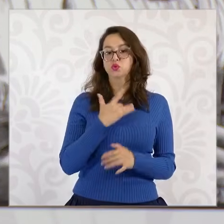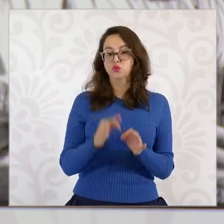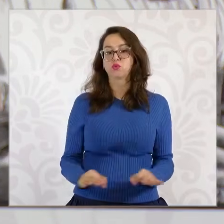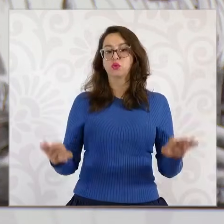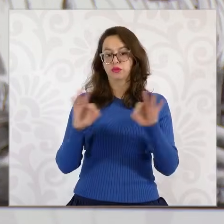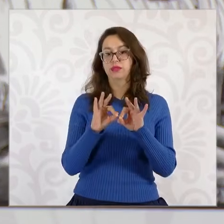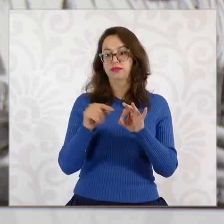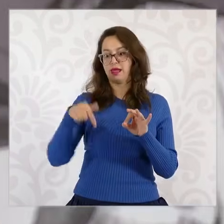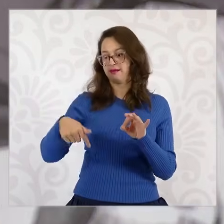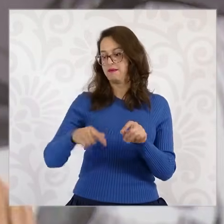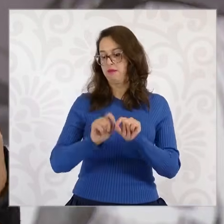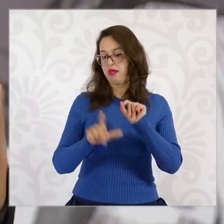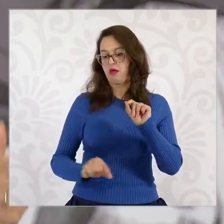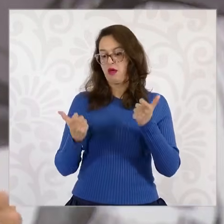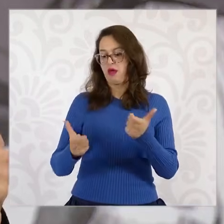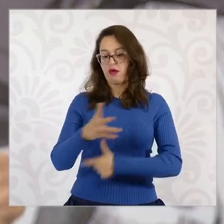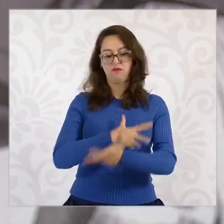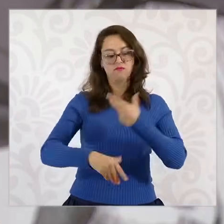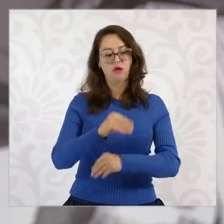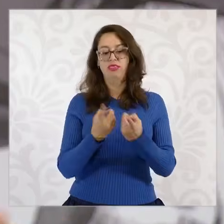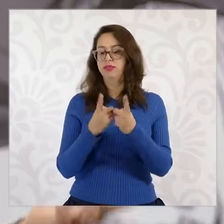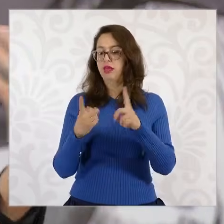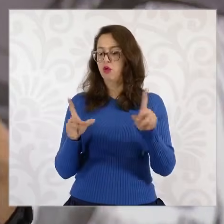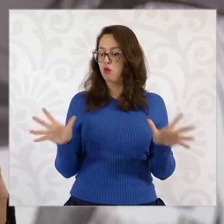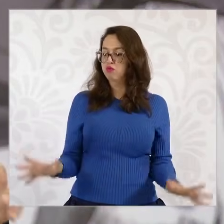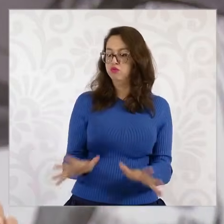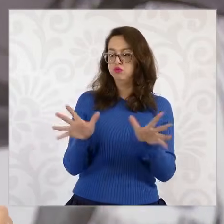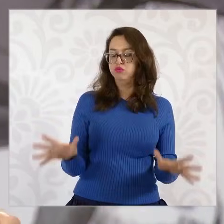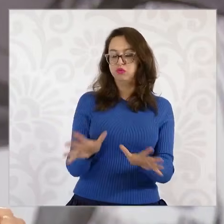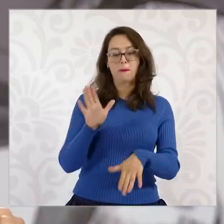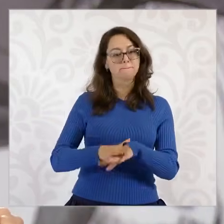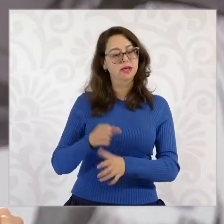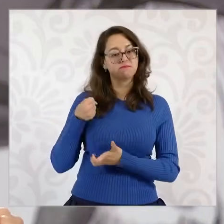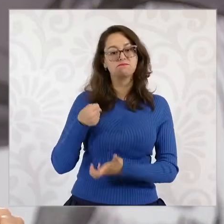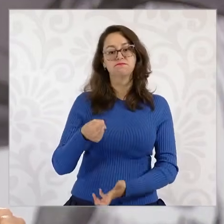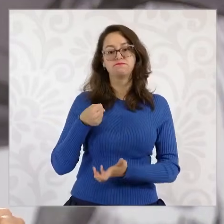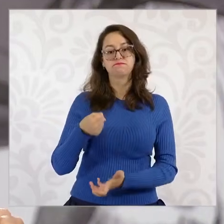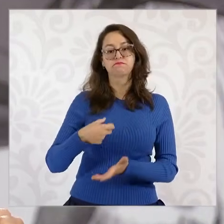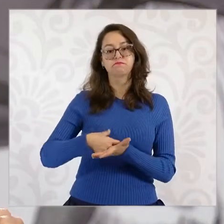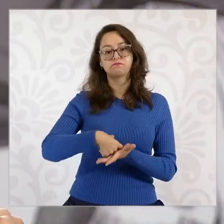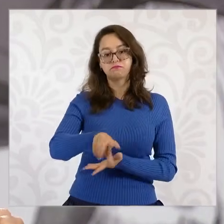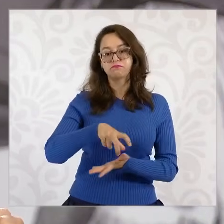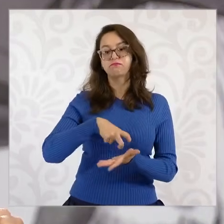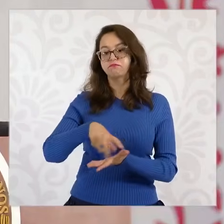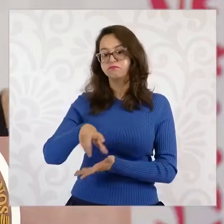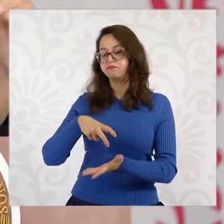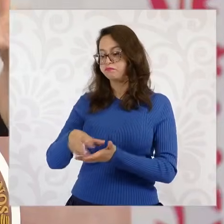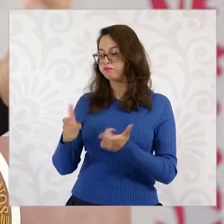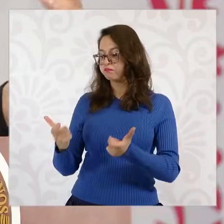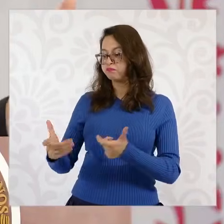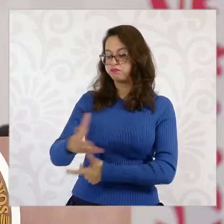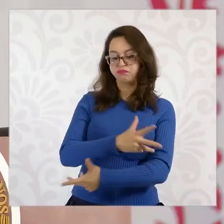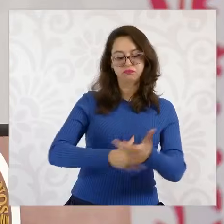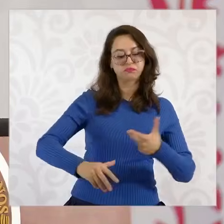desarrollo económico del país. Por eso los polos de bienestar son importantes y mayor inversión en México para que se